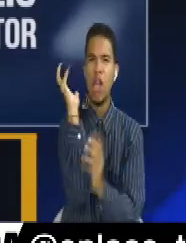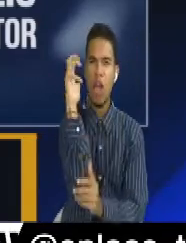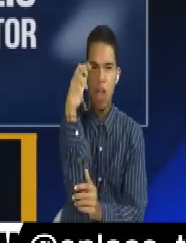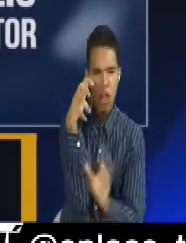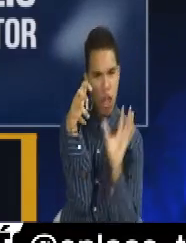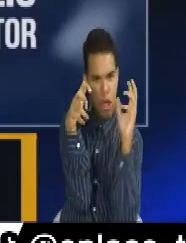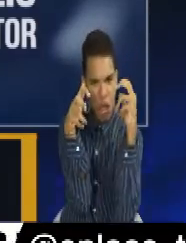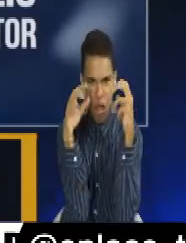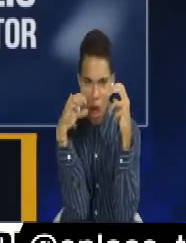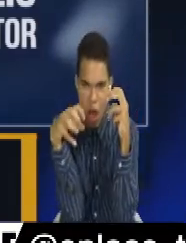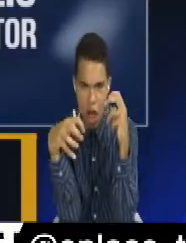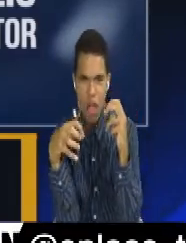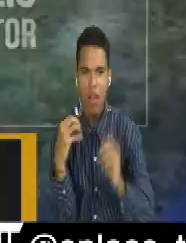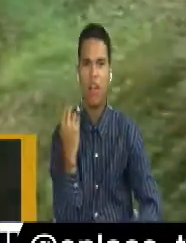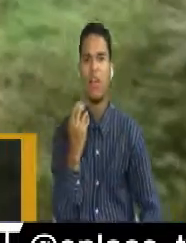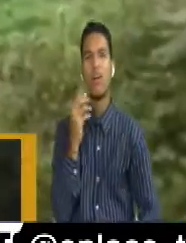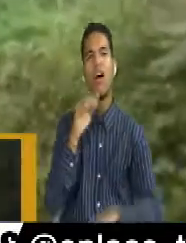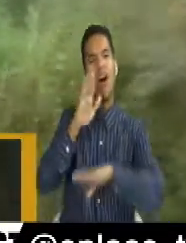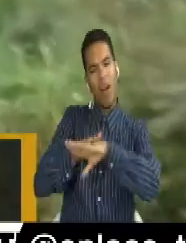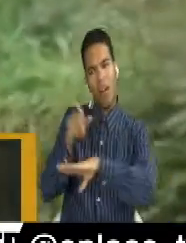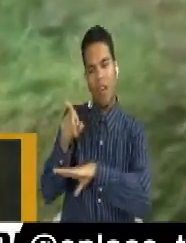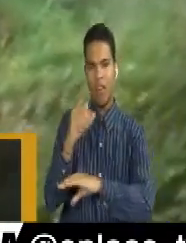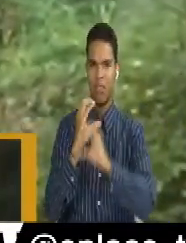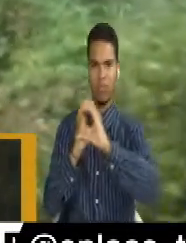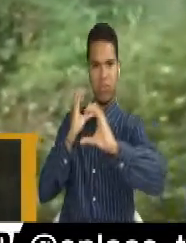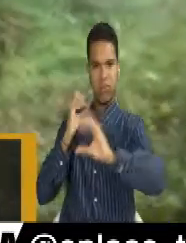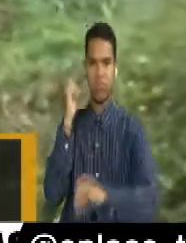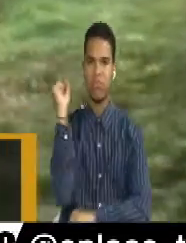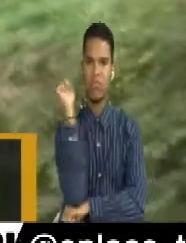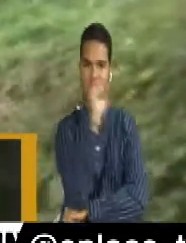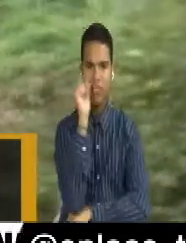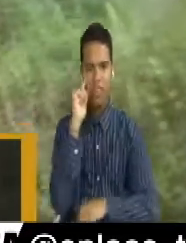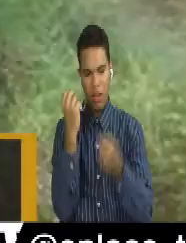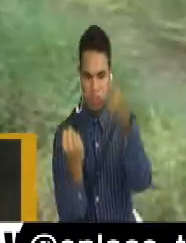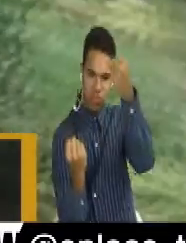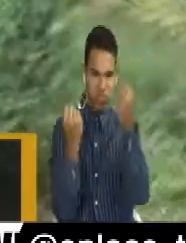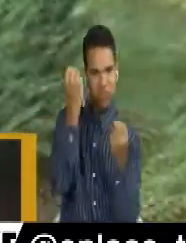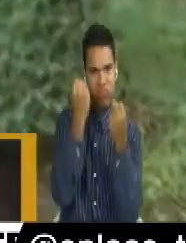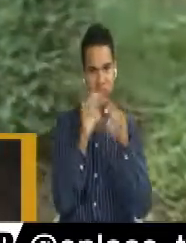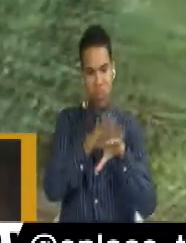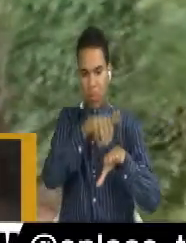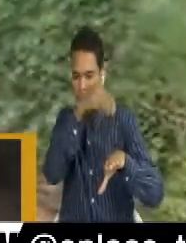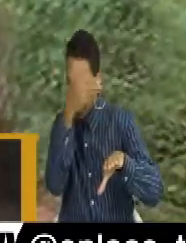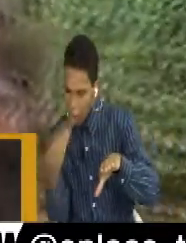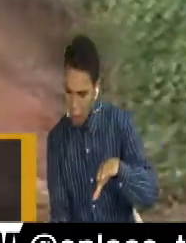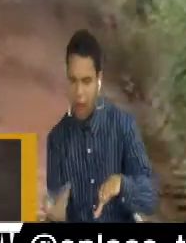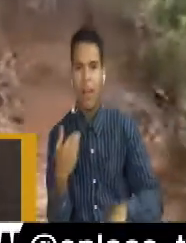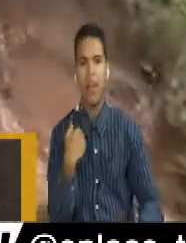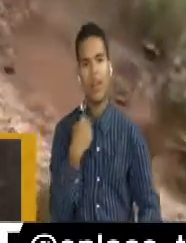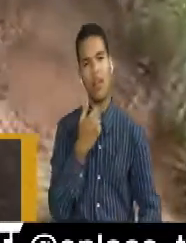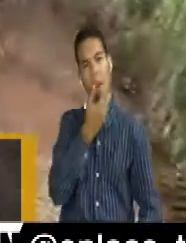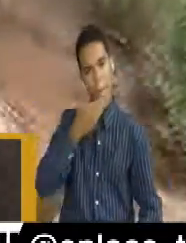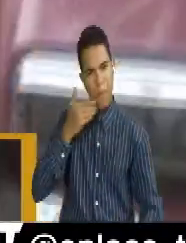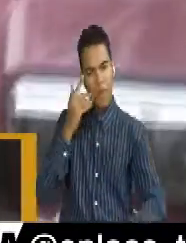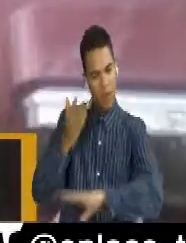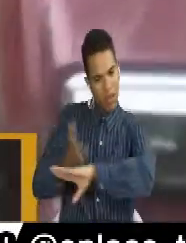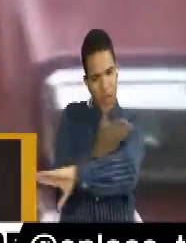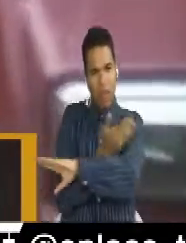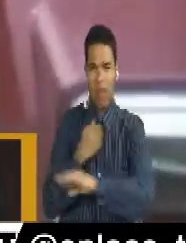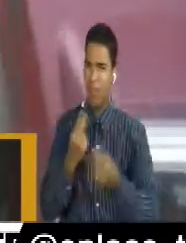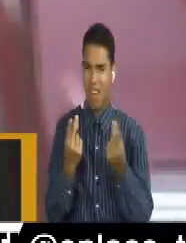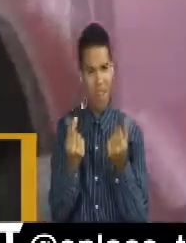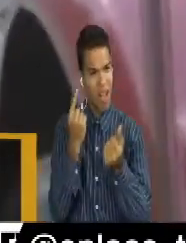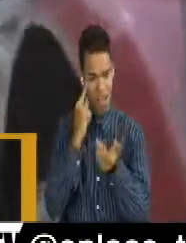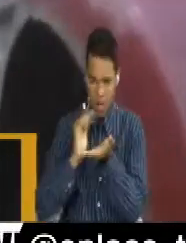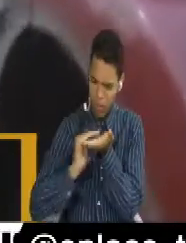de ese volcamiento de esa mula. Pidieron a los entes competentes tomar cartas en el asunto y reparación a esta vía vial por la que transitan diariamente, ya